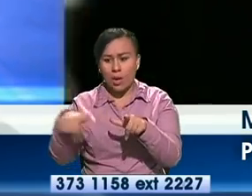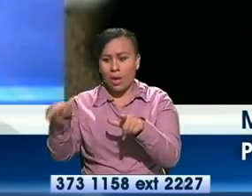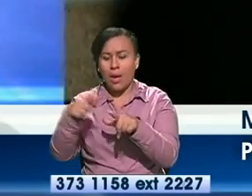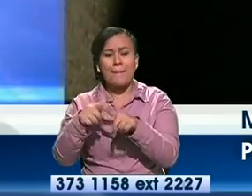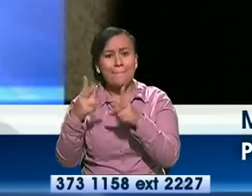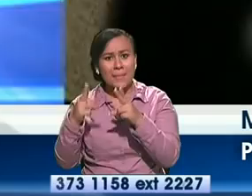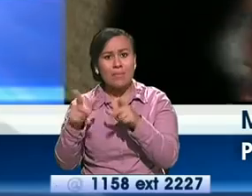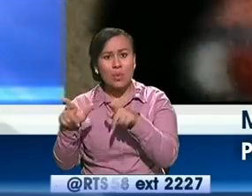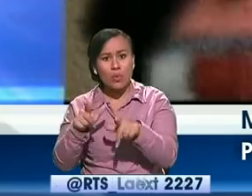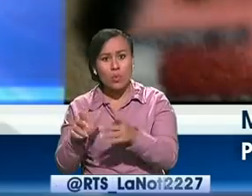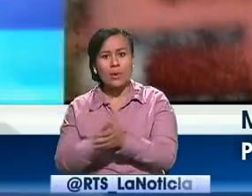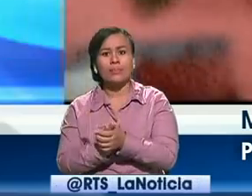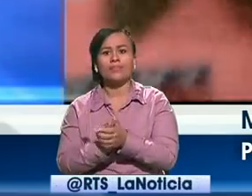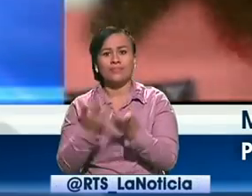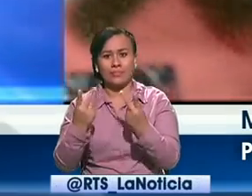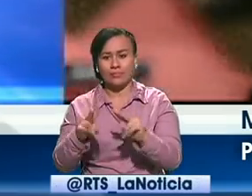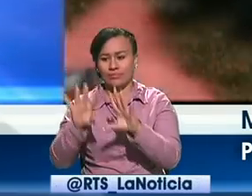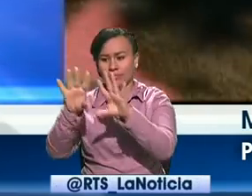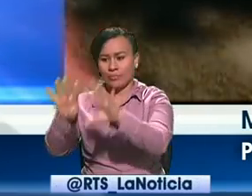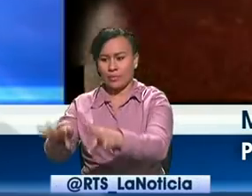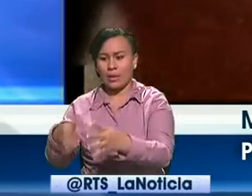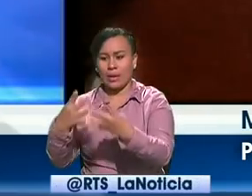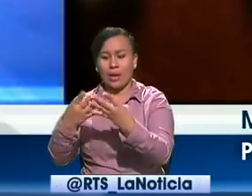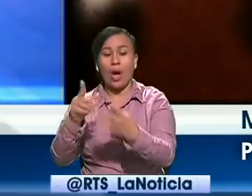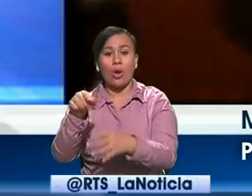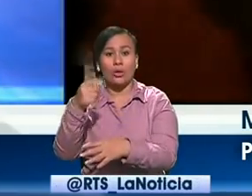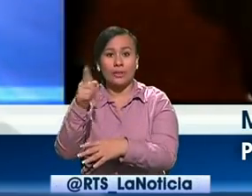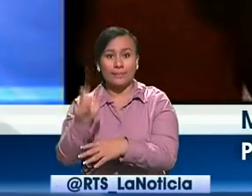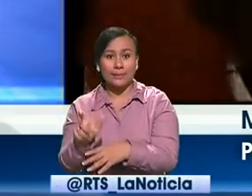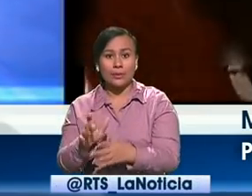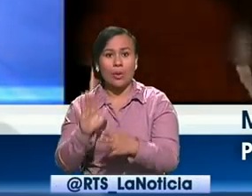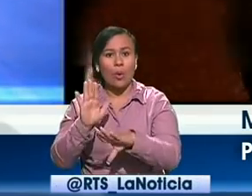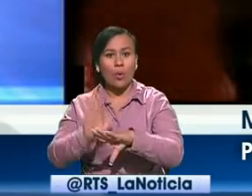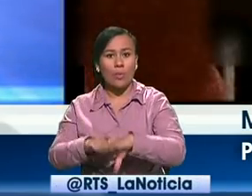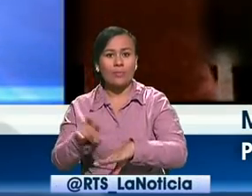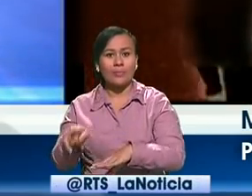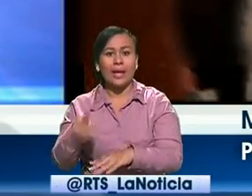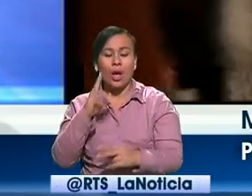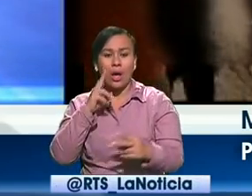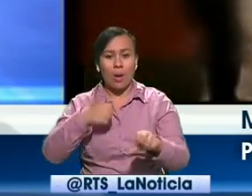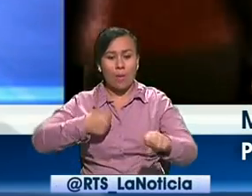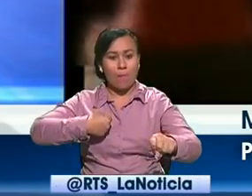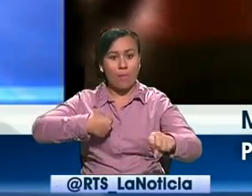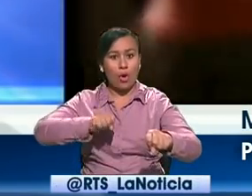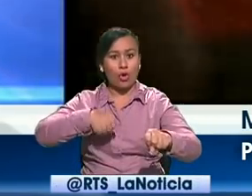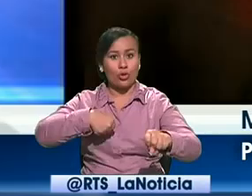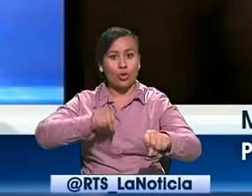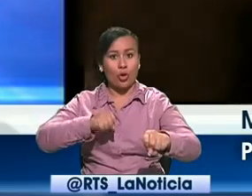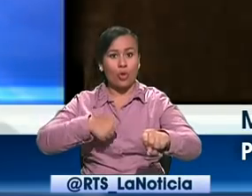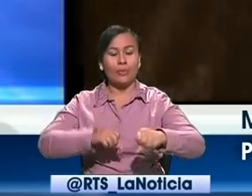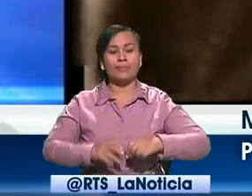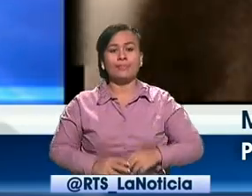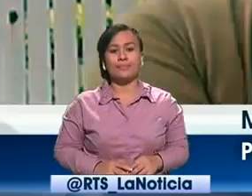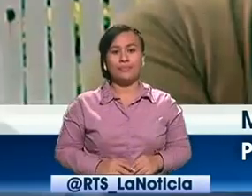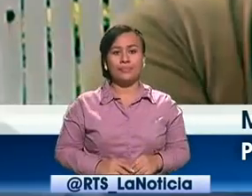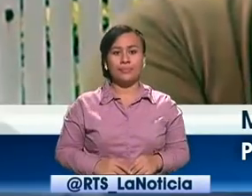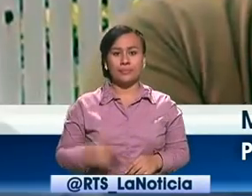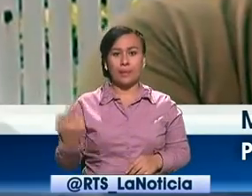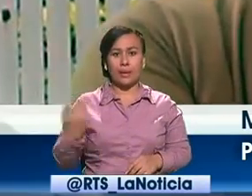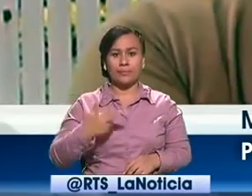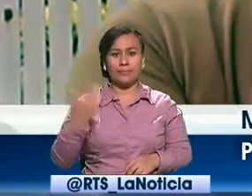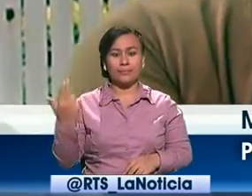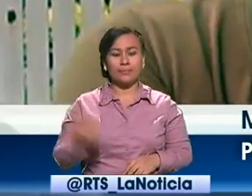se procede a detener al segundo ciudadano, al que conducía la moto de la persona que disparó.